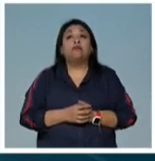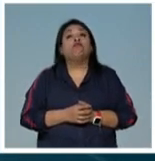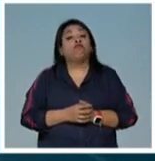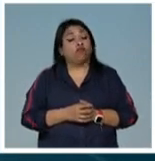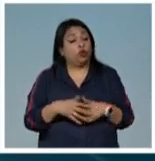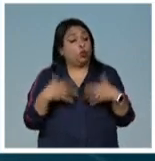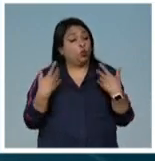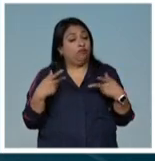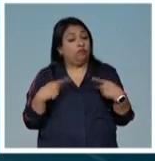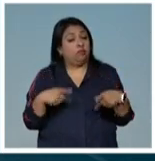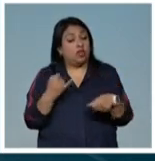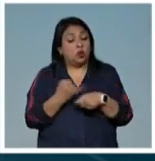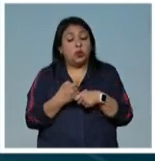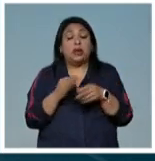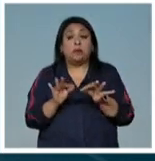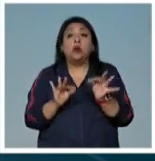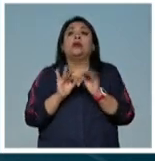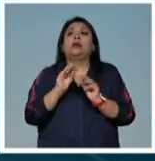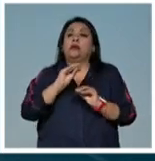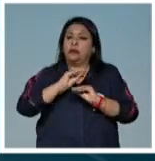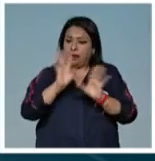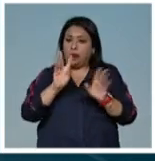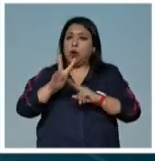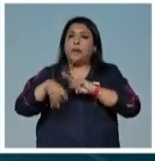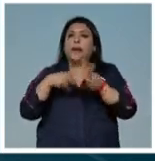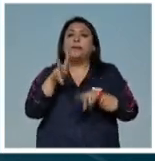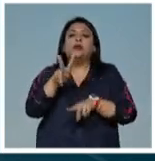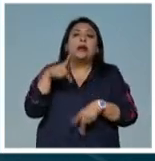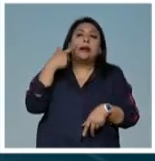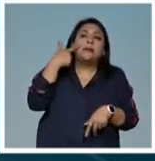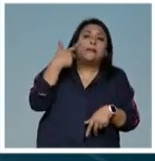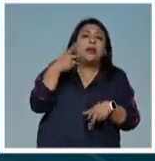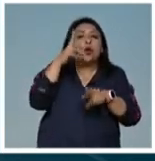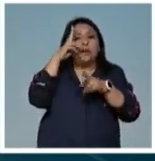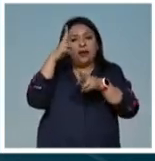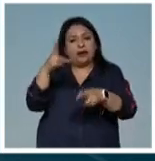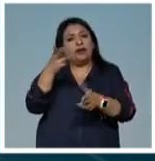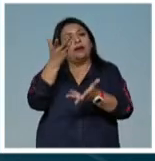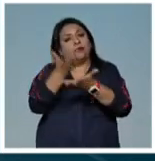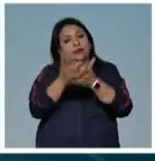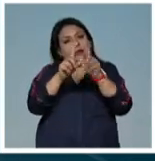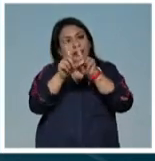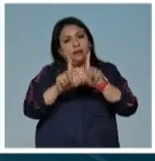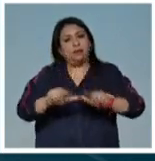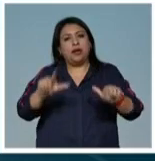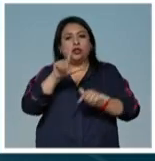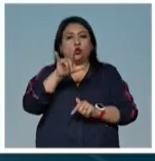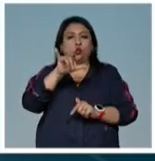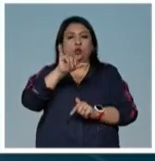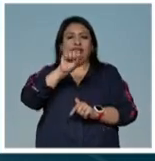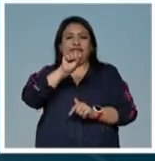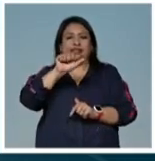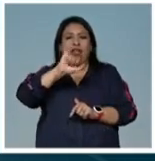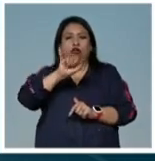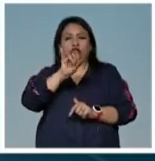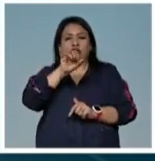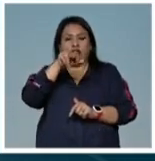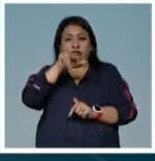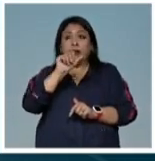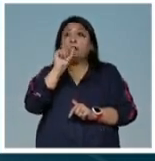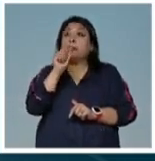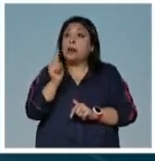Una gran personaje, por supuesto estaremos también el viernes siguiendo de cerca este homenaje, descanse en paz la maestra Luisa Josefina Hernández, y